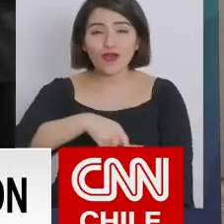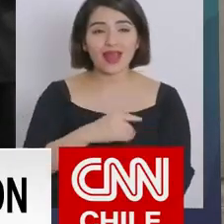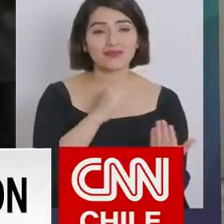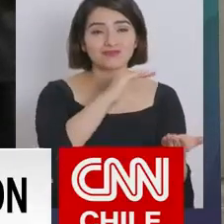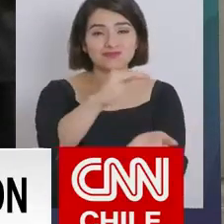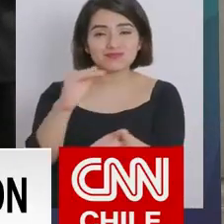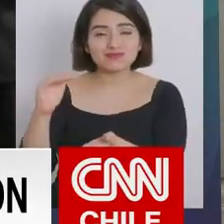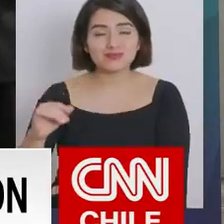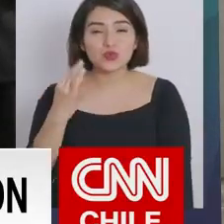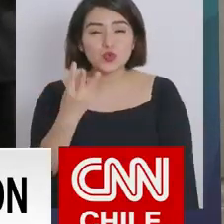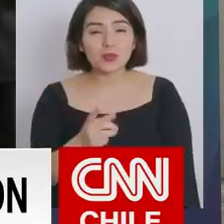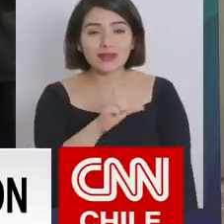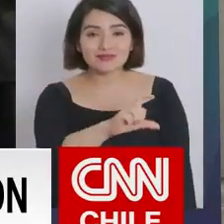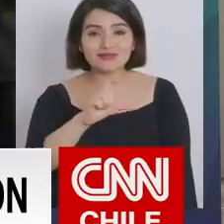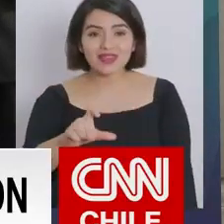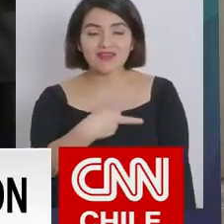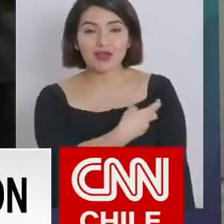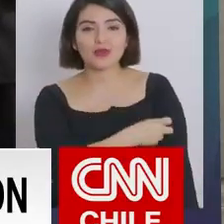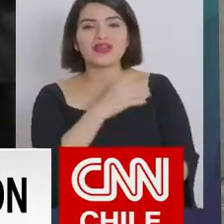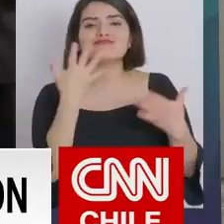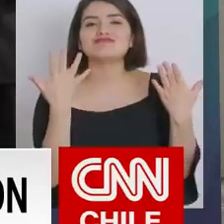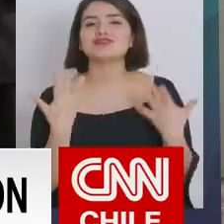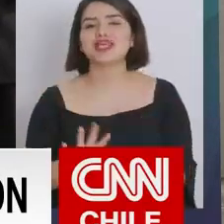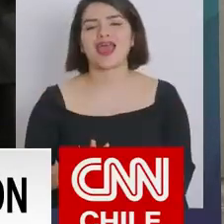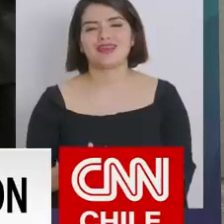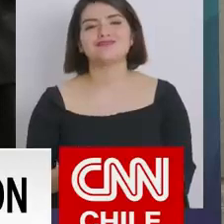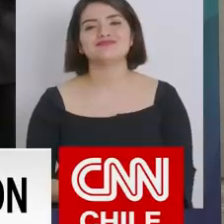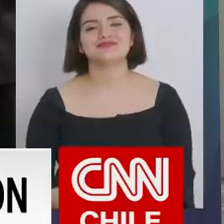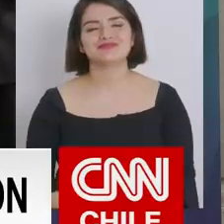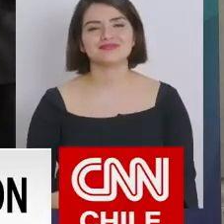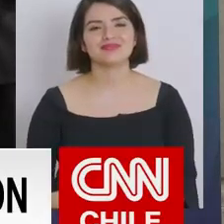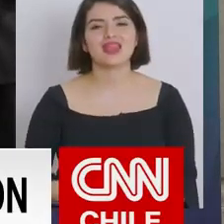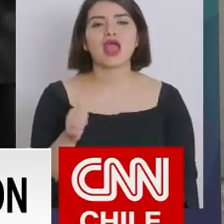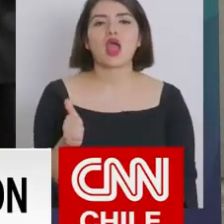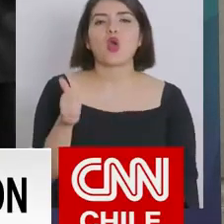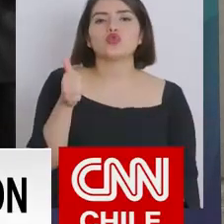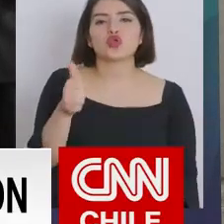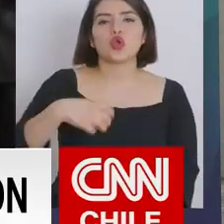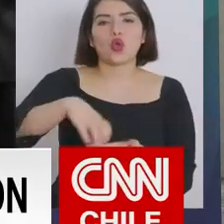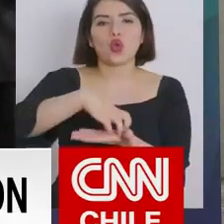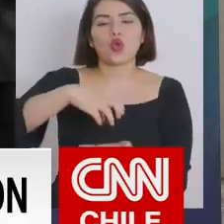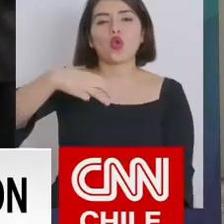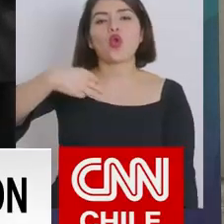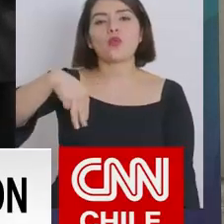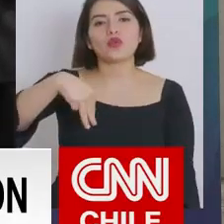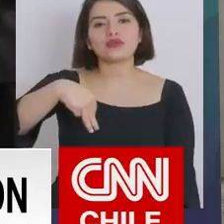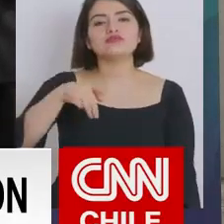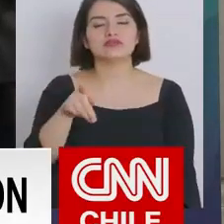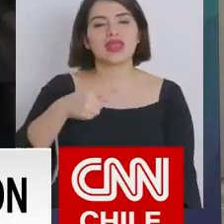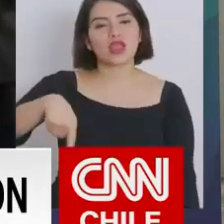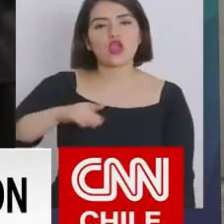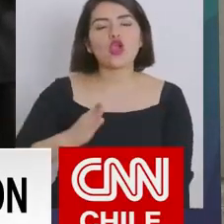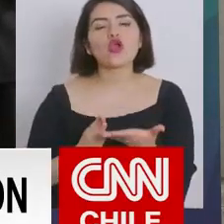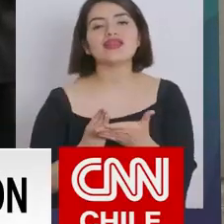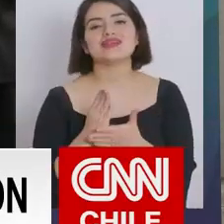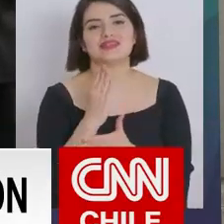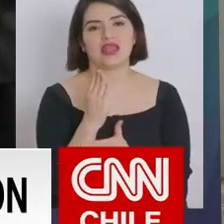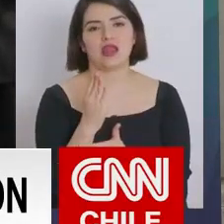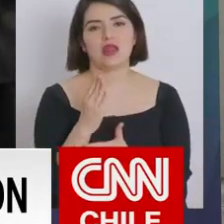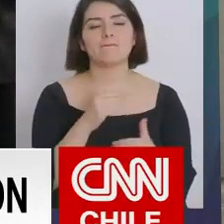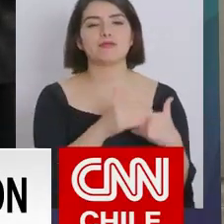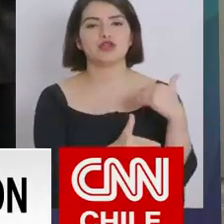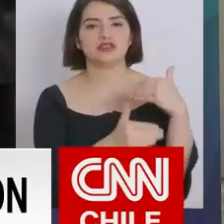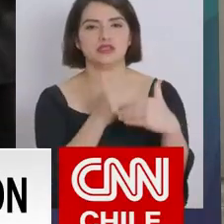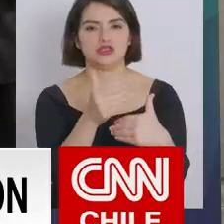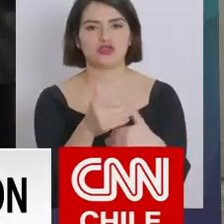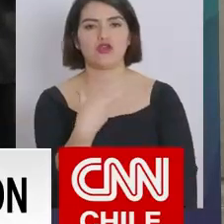ese número de dosis que ya están en manos de todas las autoridades comunales de nuestro país para iniciar este proceso de vacunación.